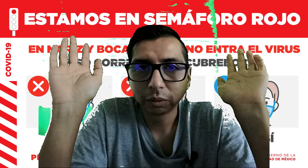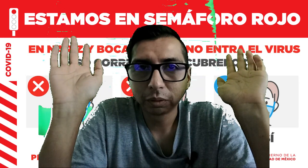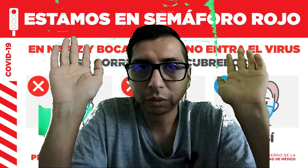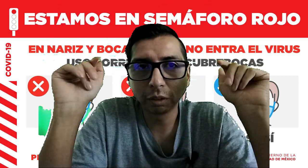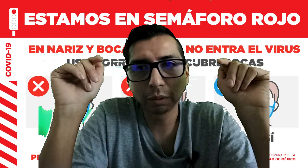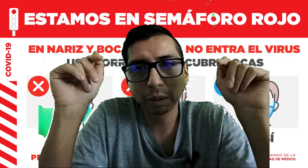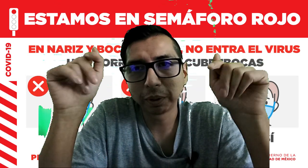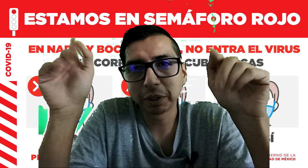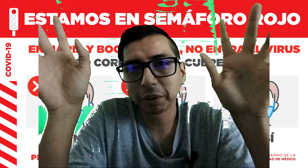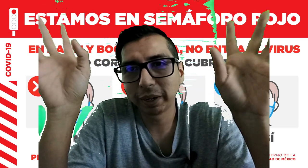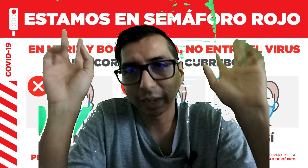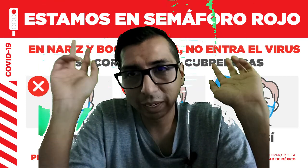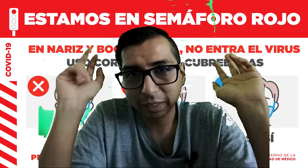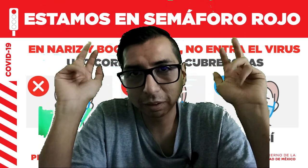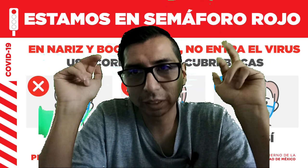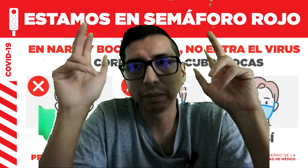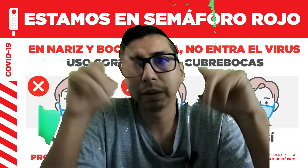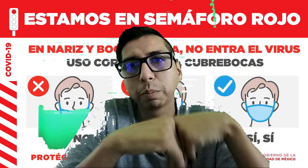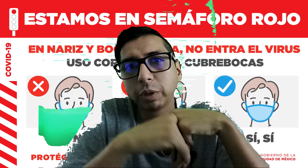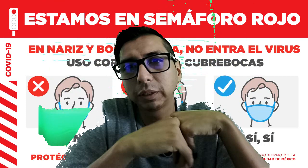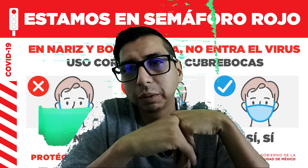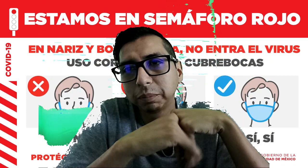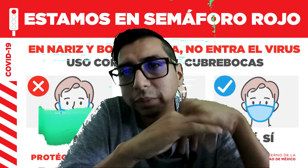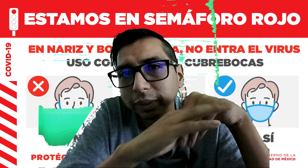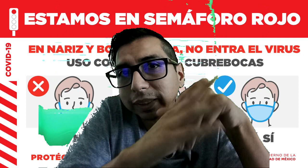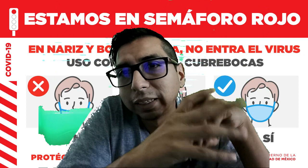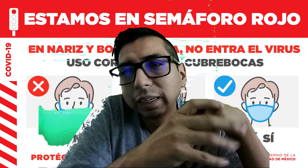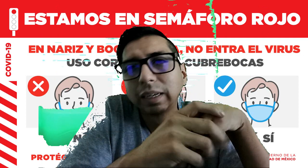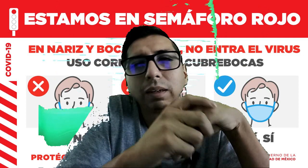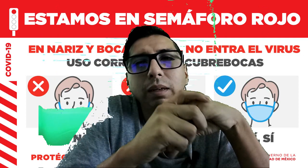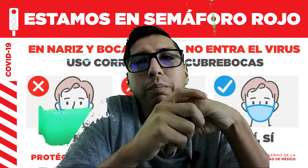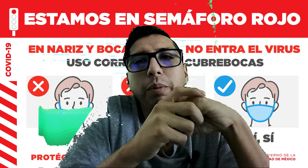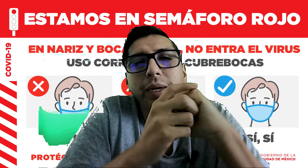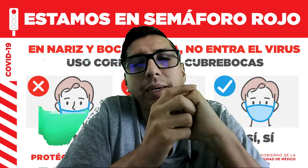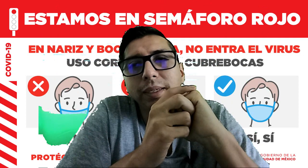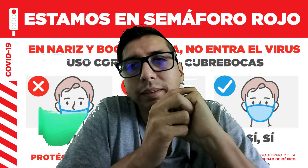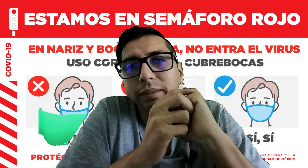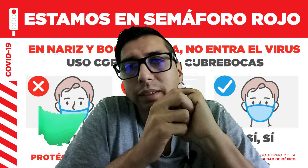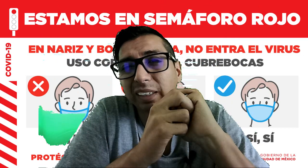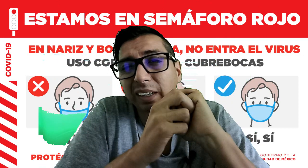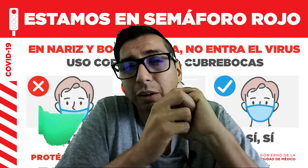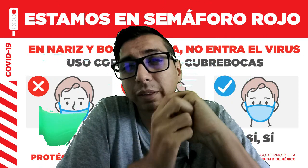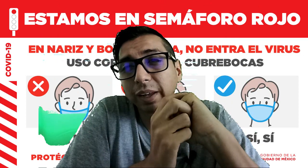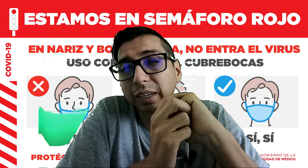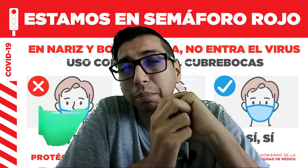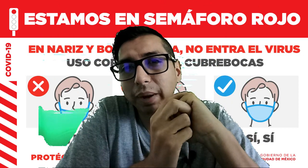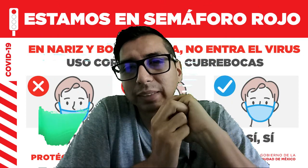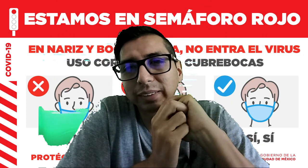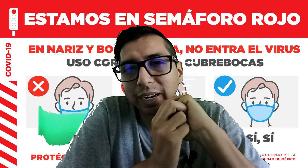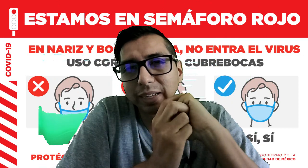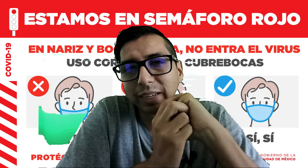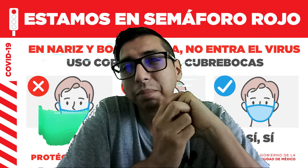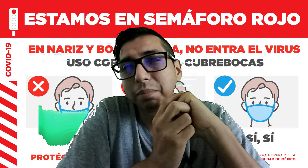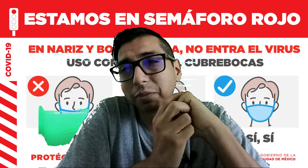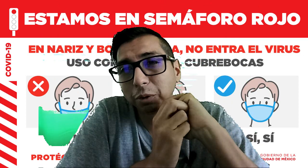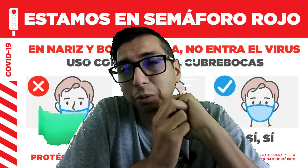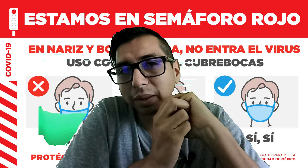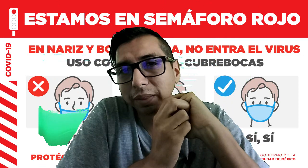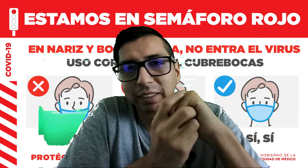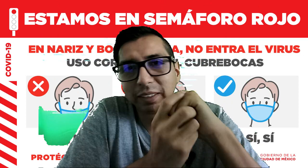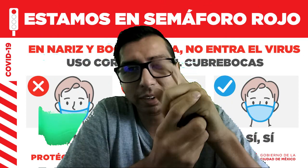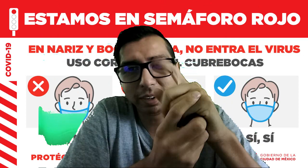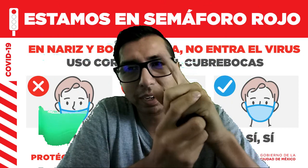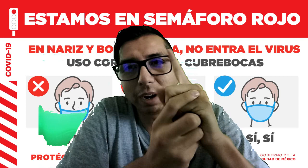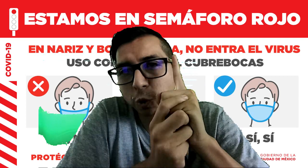lo sé. Solo les voy a poner yo el calendario que se había propuesto. Y pues recordar que para estar en